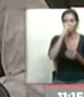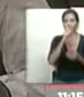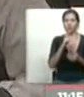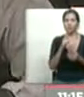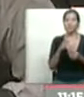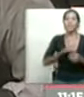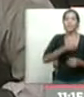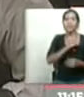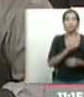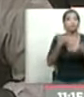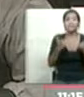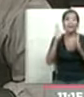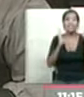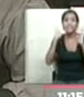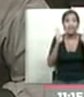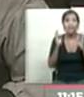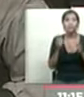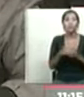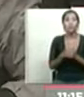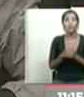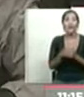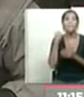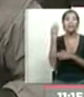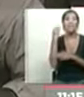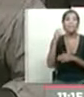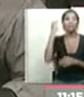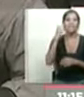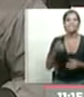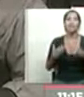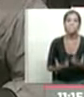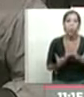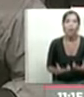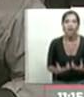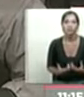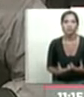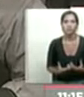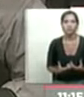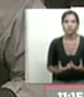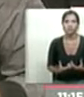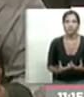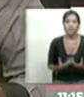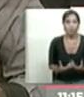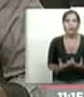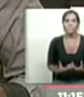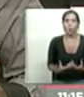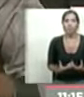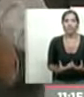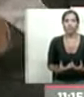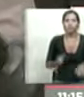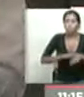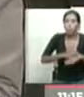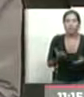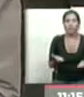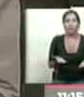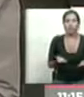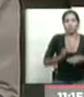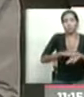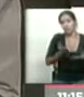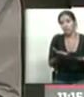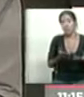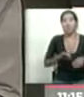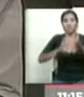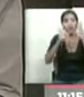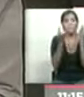España y ya es candidato al Parlamento Europeo, échale bolas. Yo no entiendo esas leyes. Échale bolas. ¿Por qué? Porque es la familia